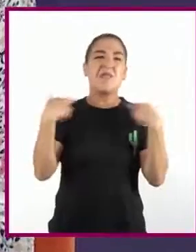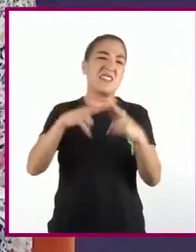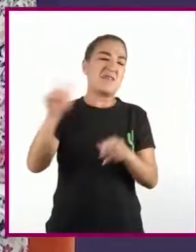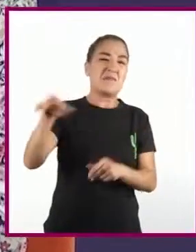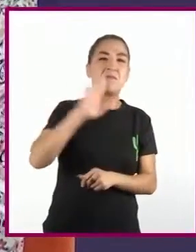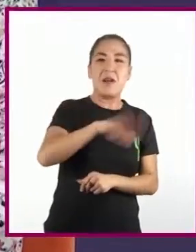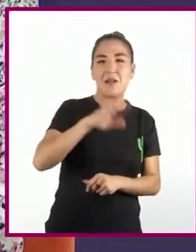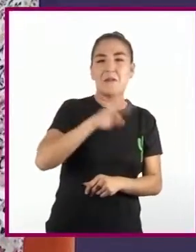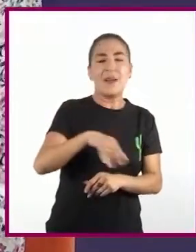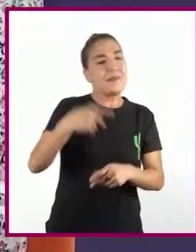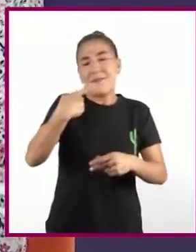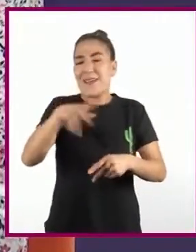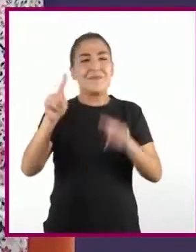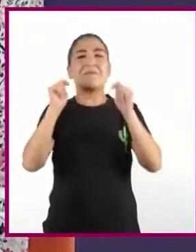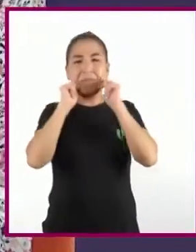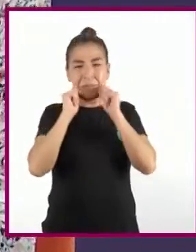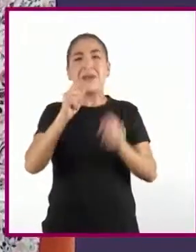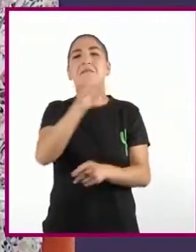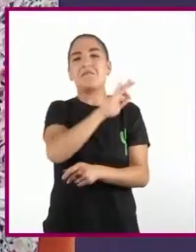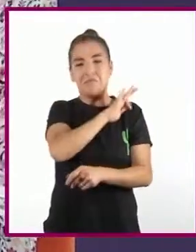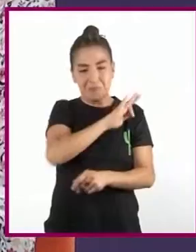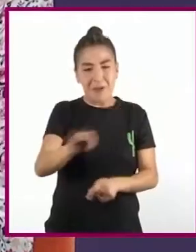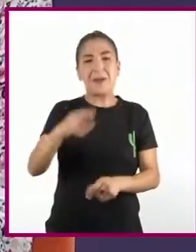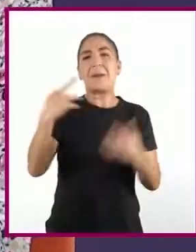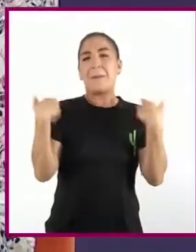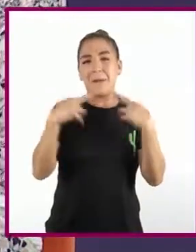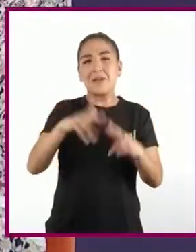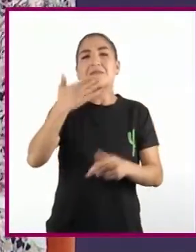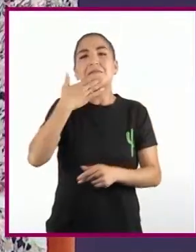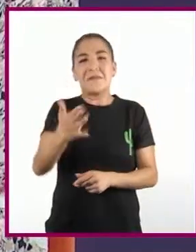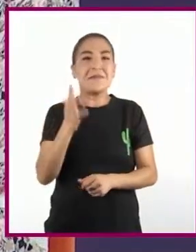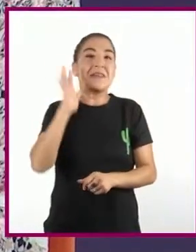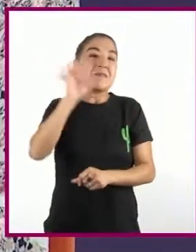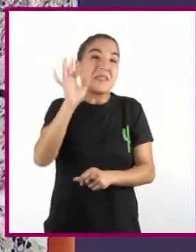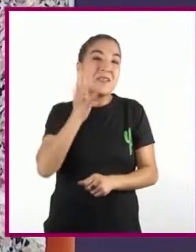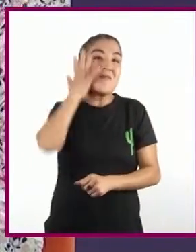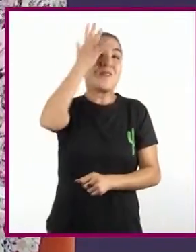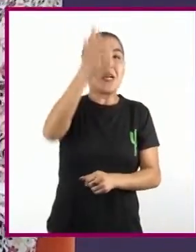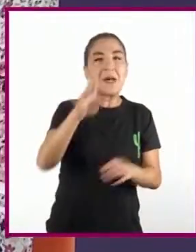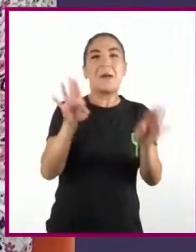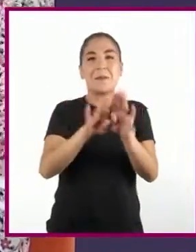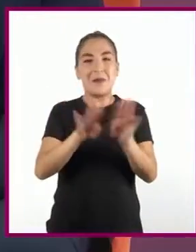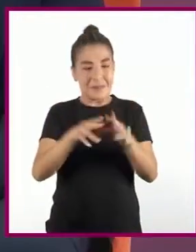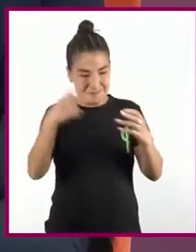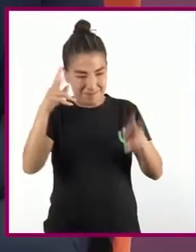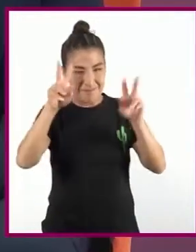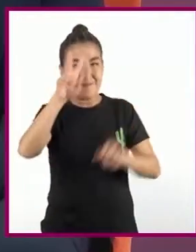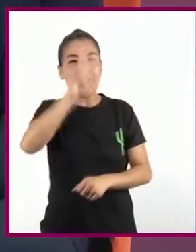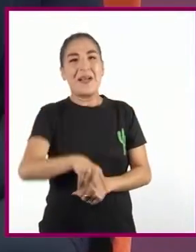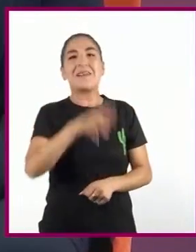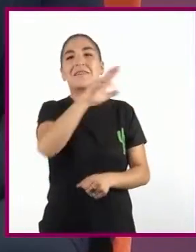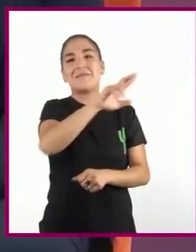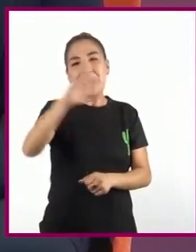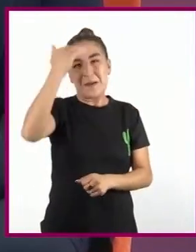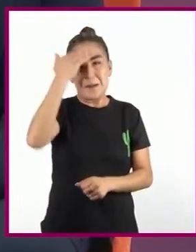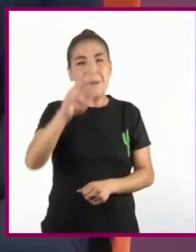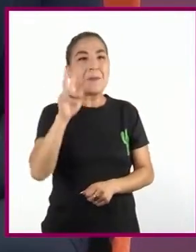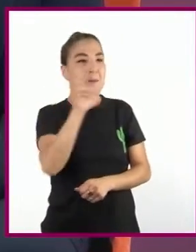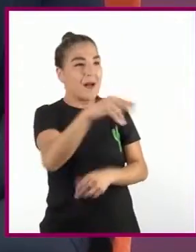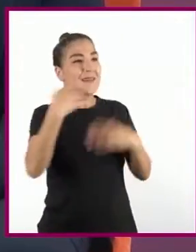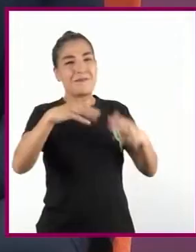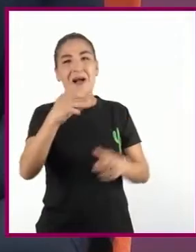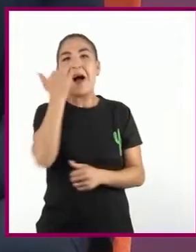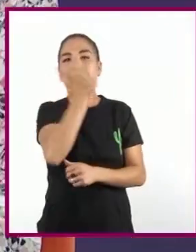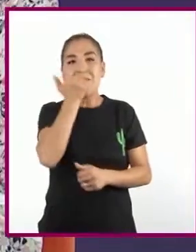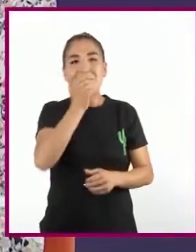pero sí somos valorados, ¿sí? En algún momento será grata, ¿verdad?, la recompensa cuando veamos que nuestros alumnos